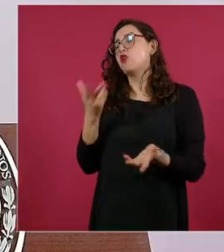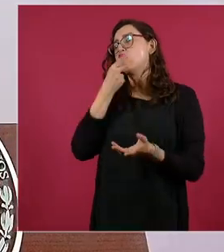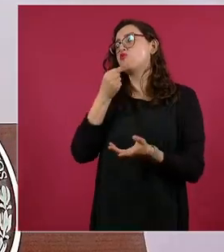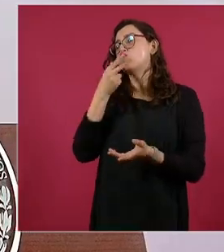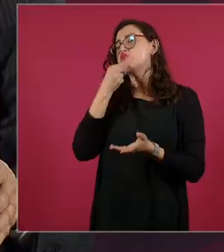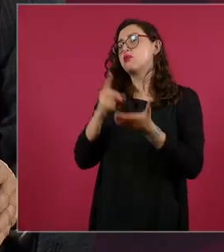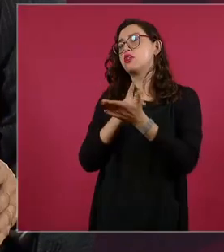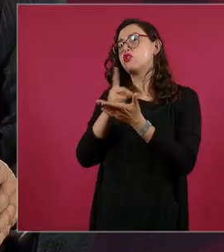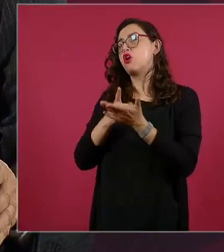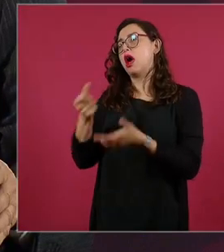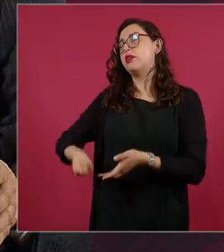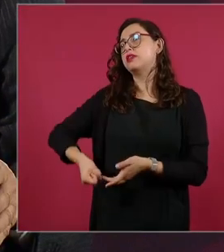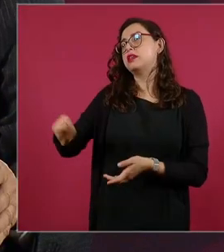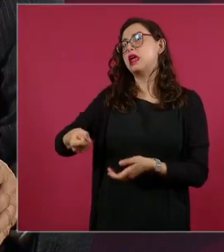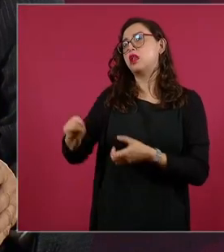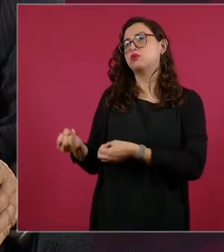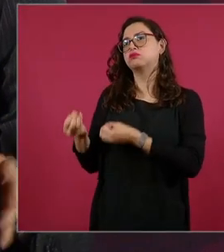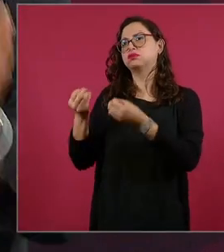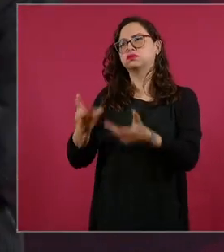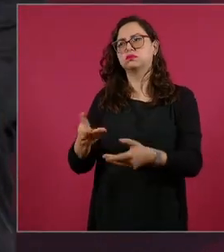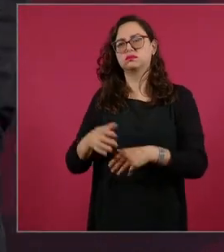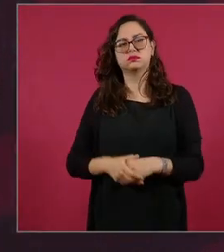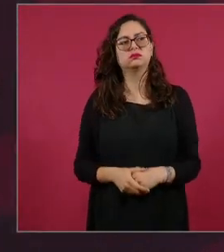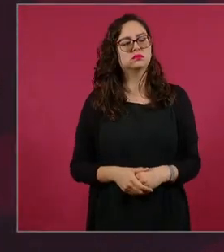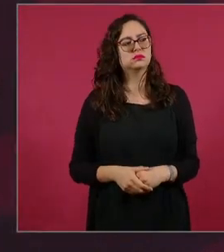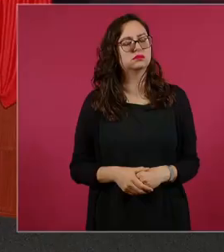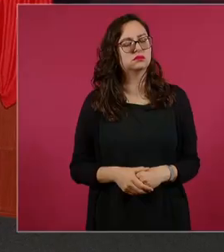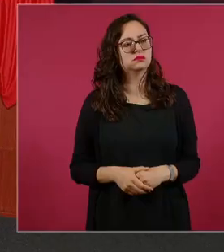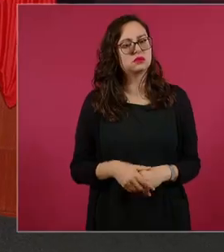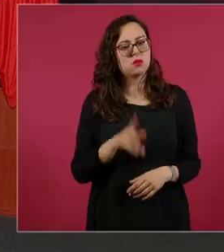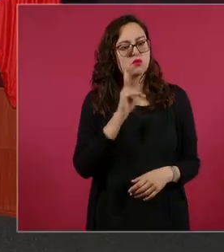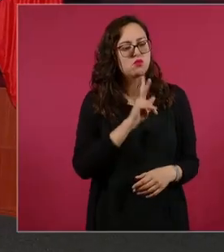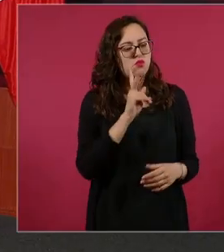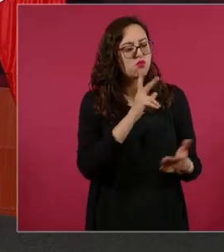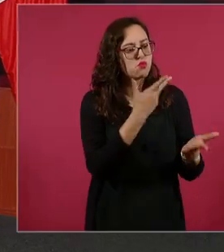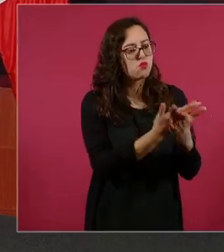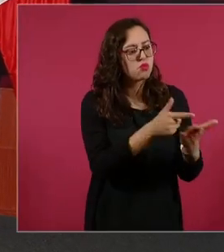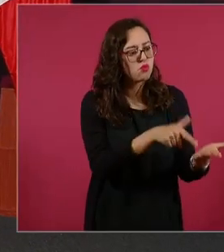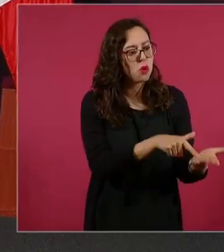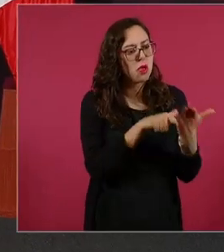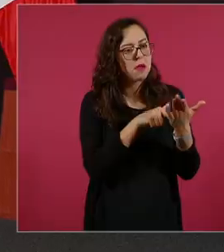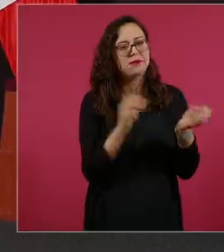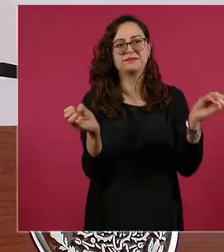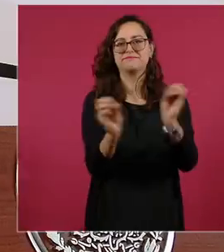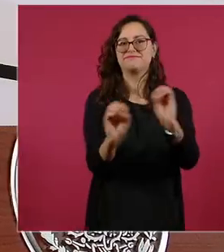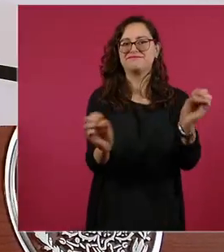narcotraficantes. esto aparejado a una campaña